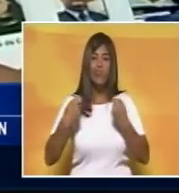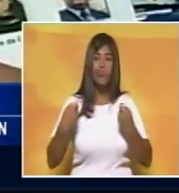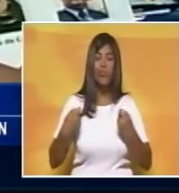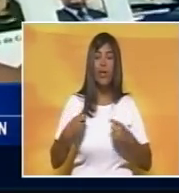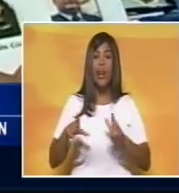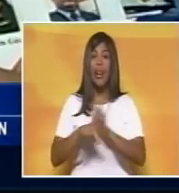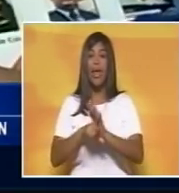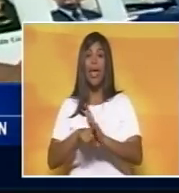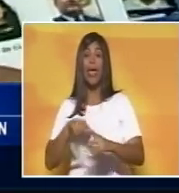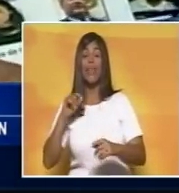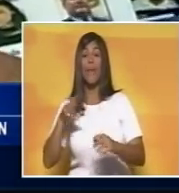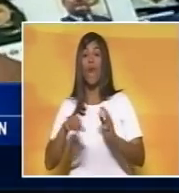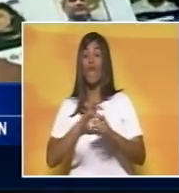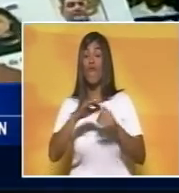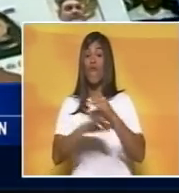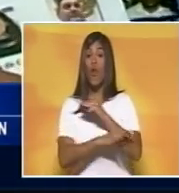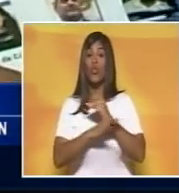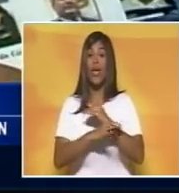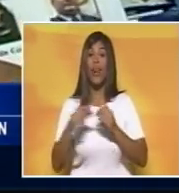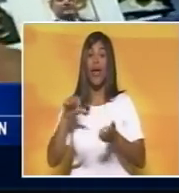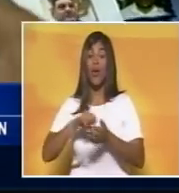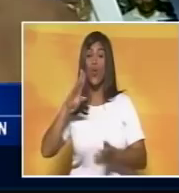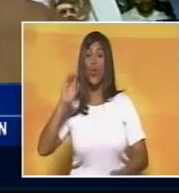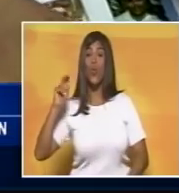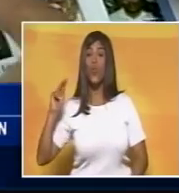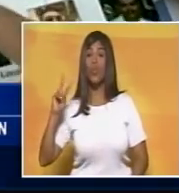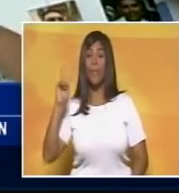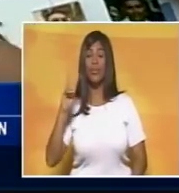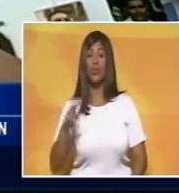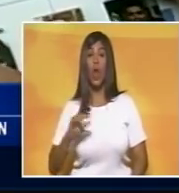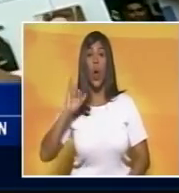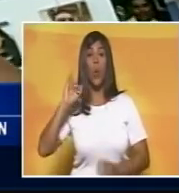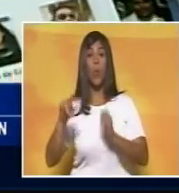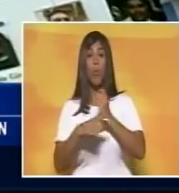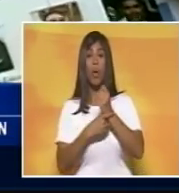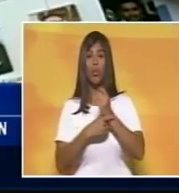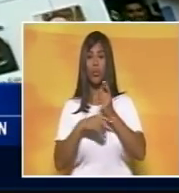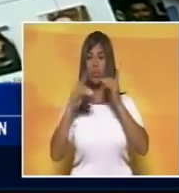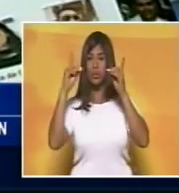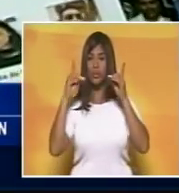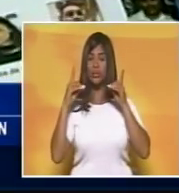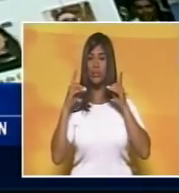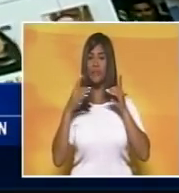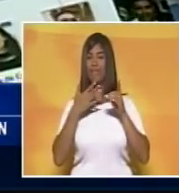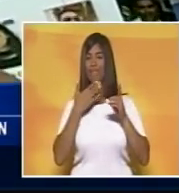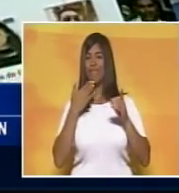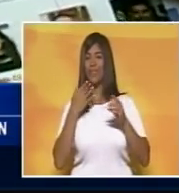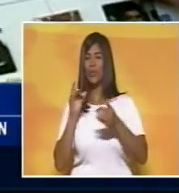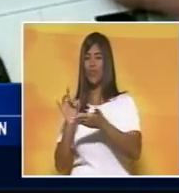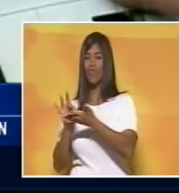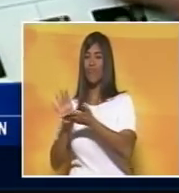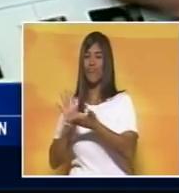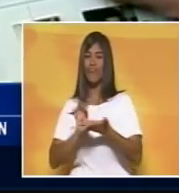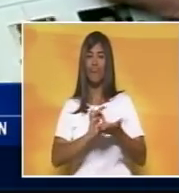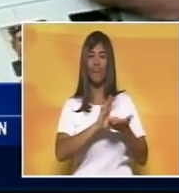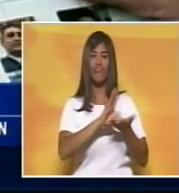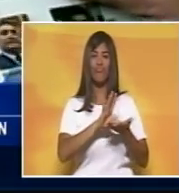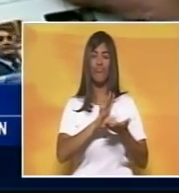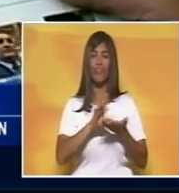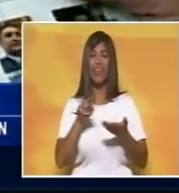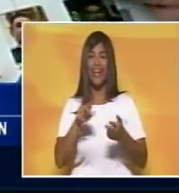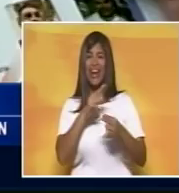la frontera de Cúcuta y Venezuela. Guaidó decide expulsar a Arellano y a Olivares de